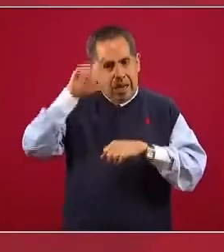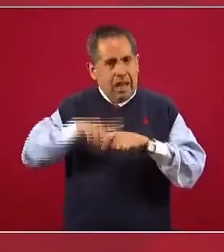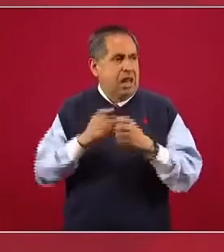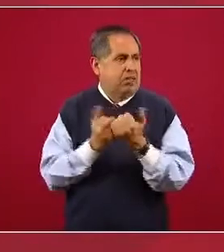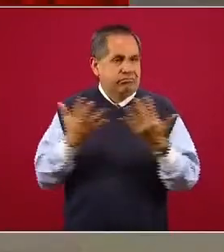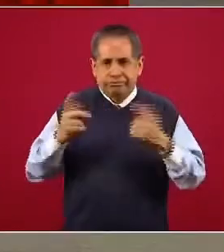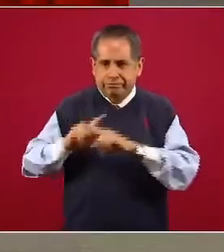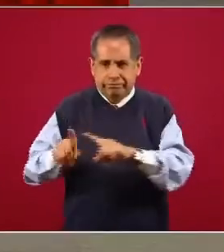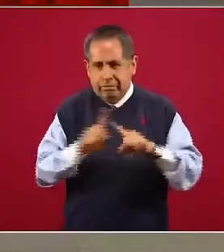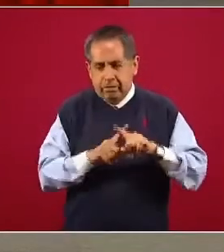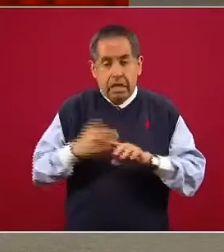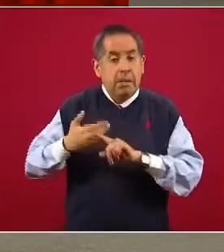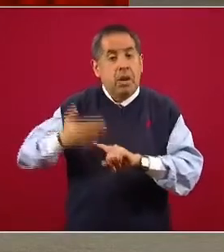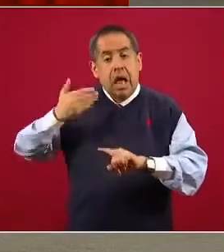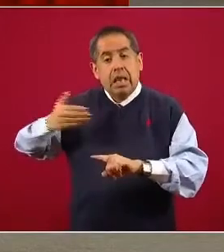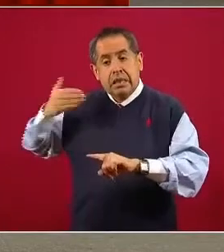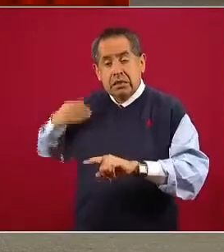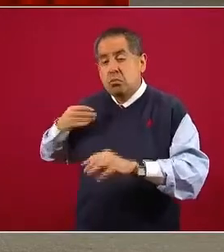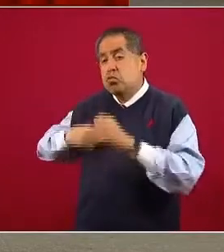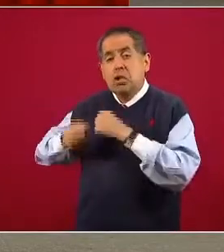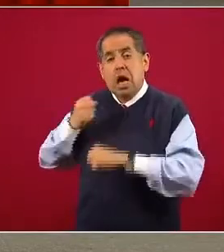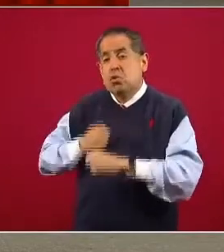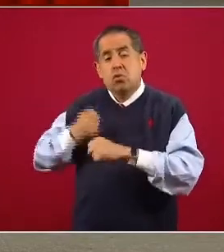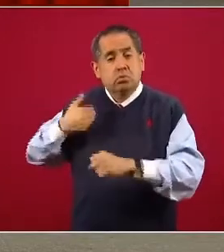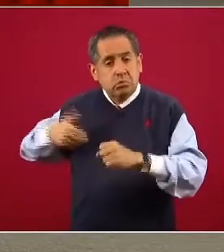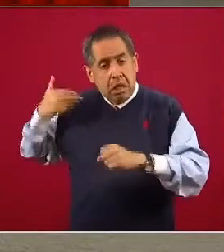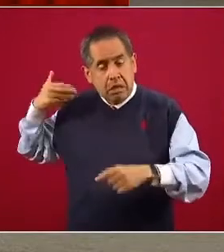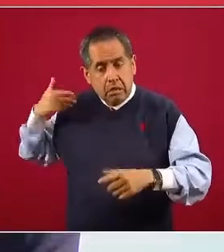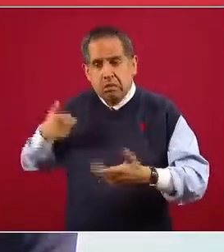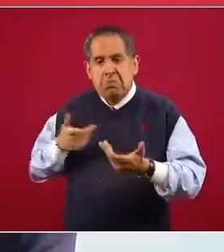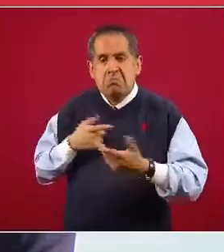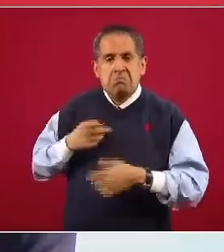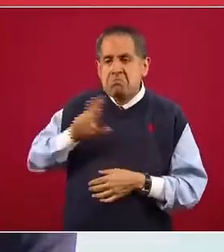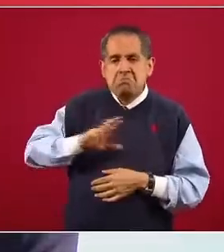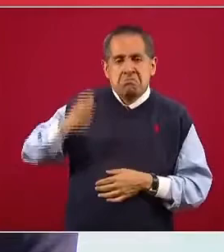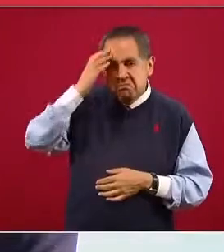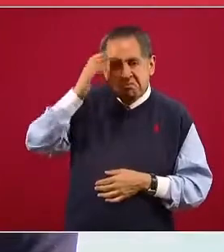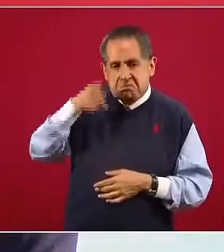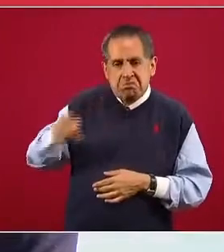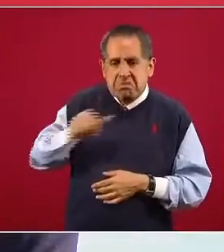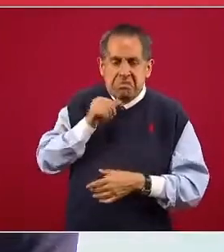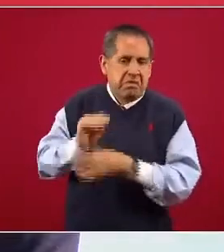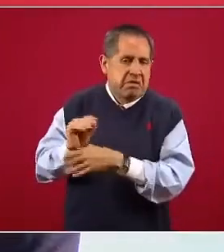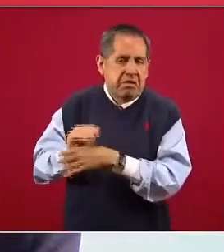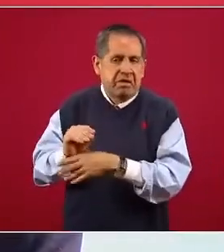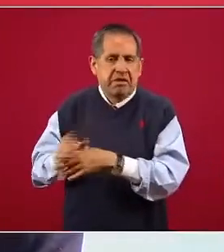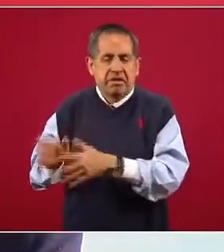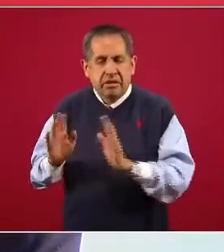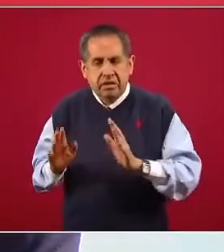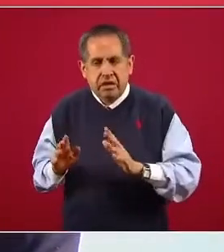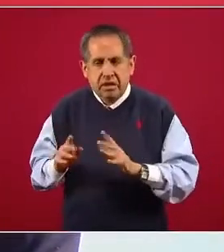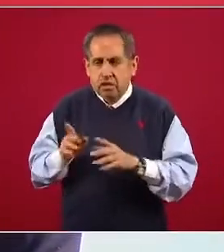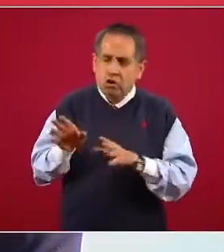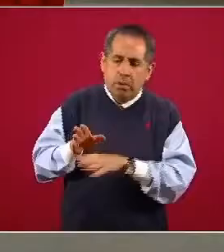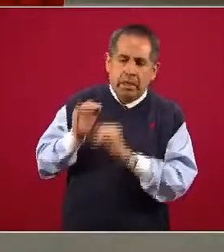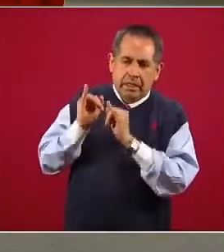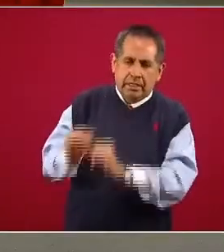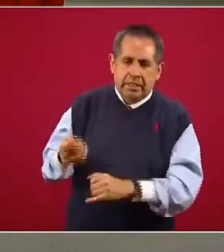durante varios años, siglos, no se reconocía tampoco estos aspectos de